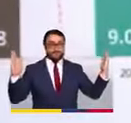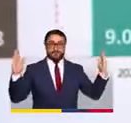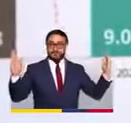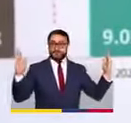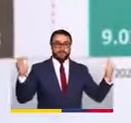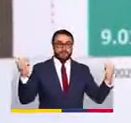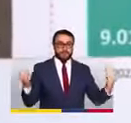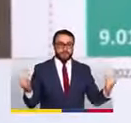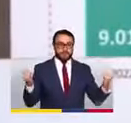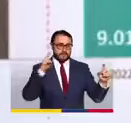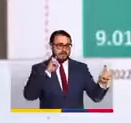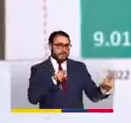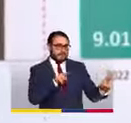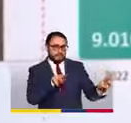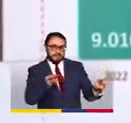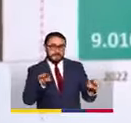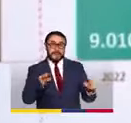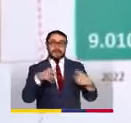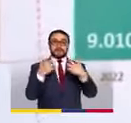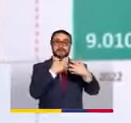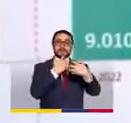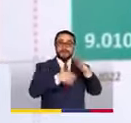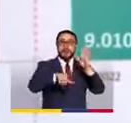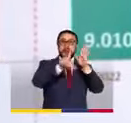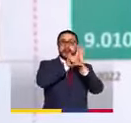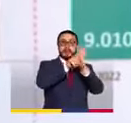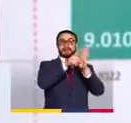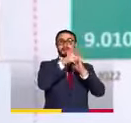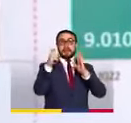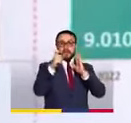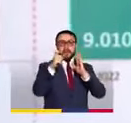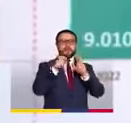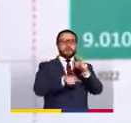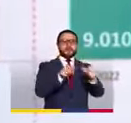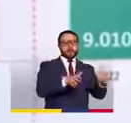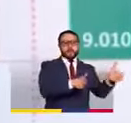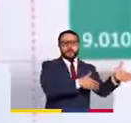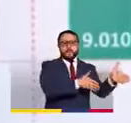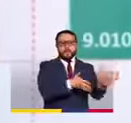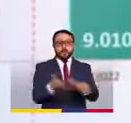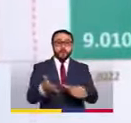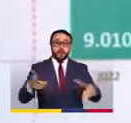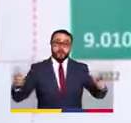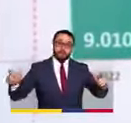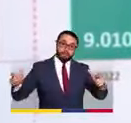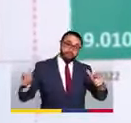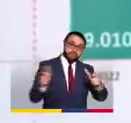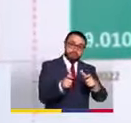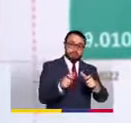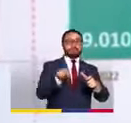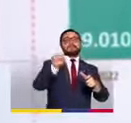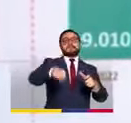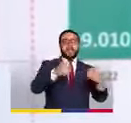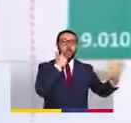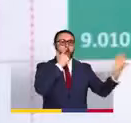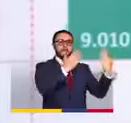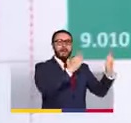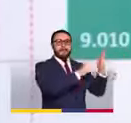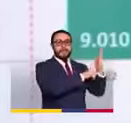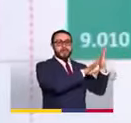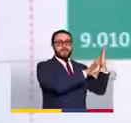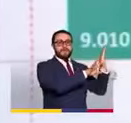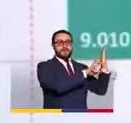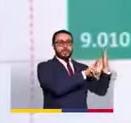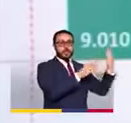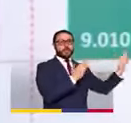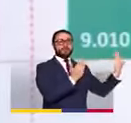el sistema de la Ley 100 sí bajó la tasa de mortalidad de Colombia respecto al año 92, pero